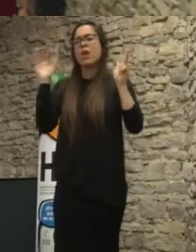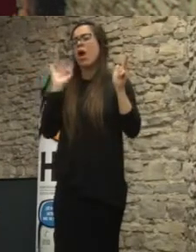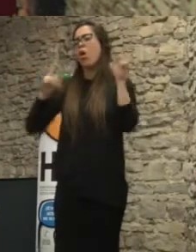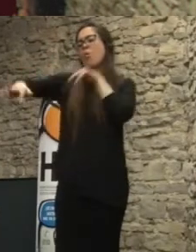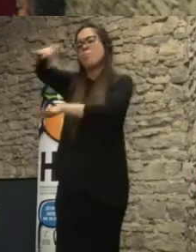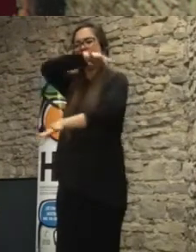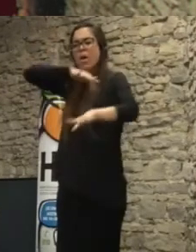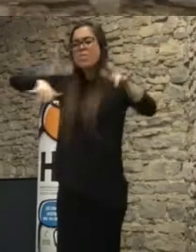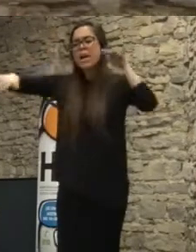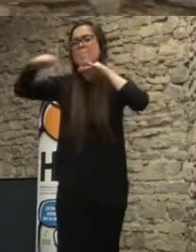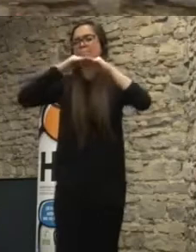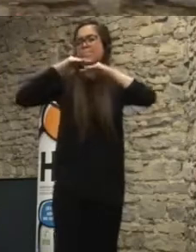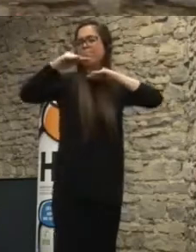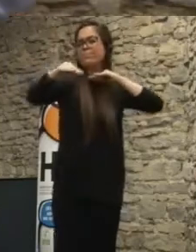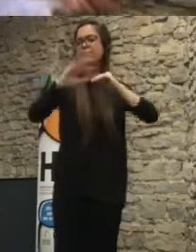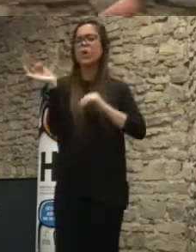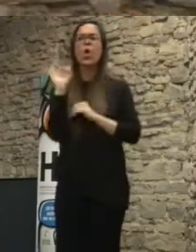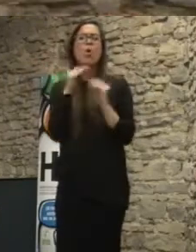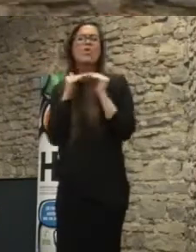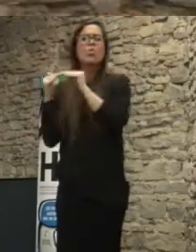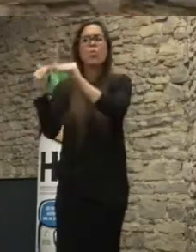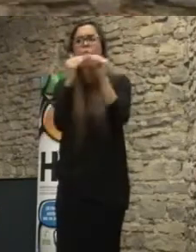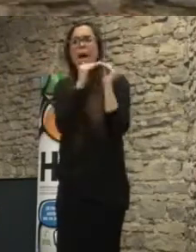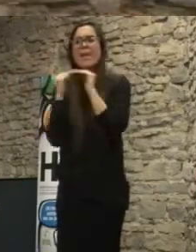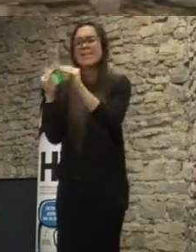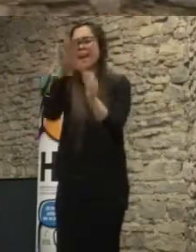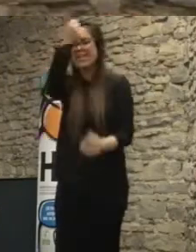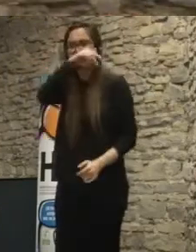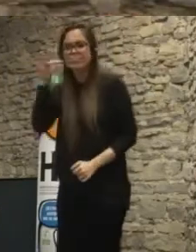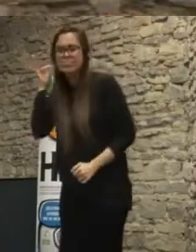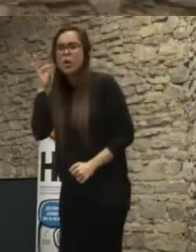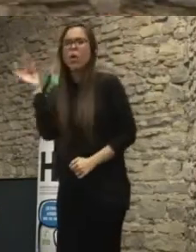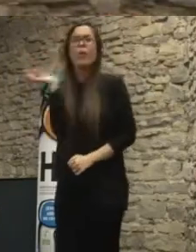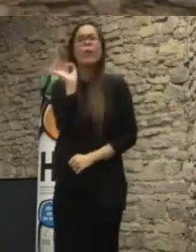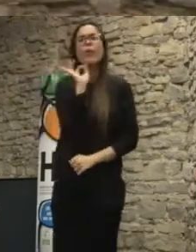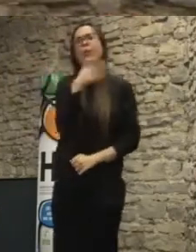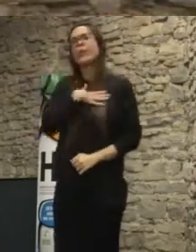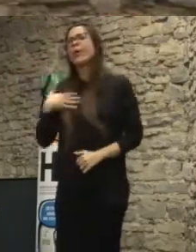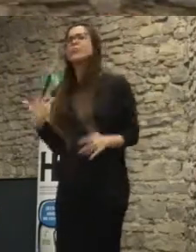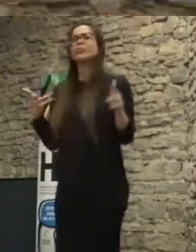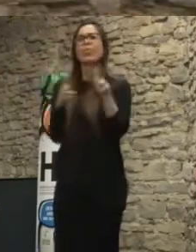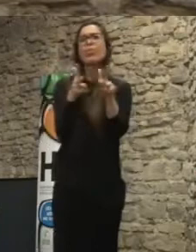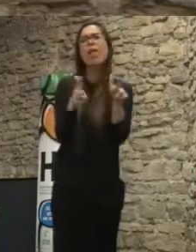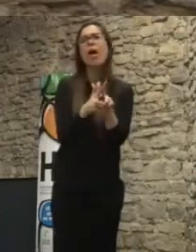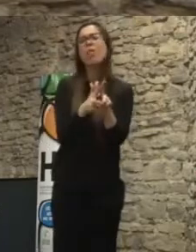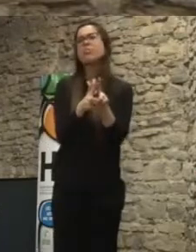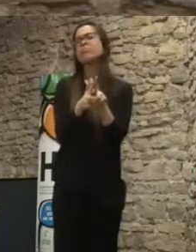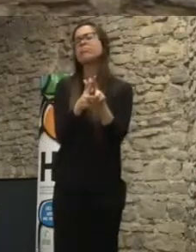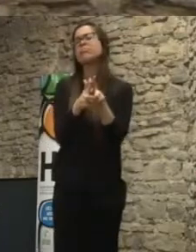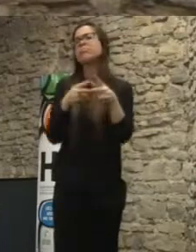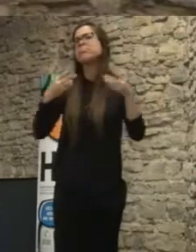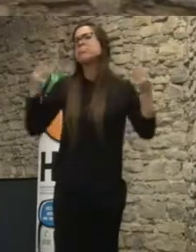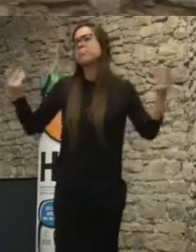medioambientalmente más sostenible, más igualitaria desde el punto de vista o desde la perspectiva de género? ¿Queremos una sociedad o queremos una